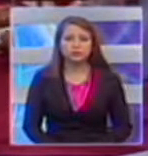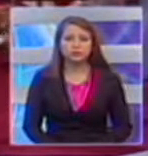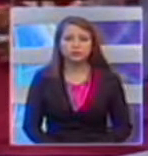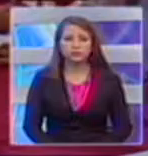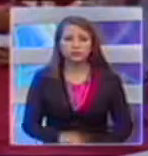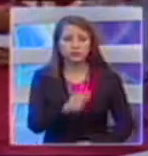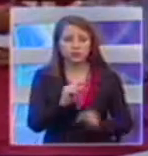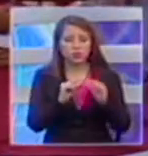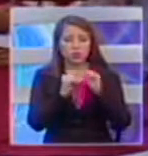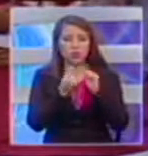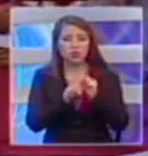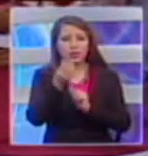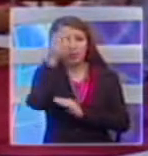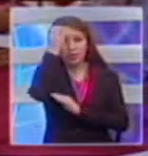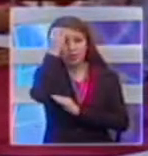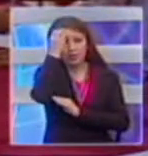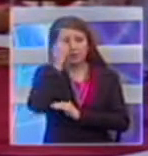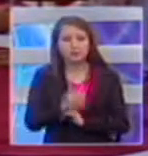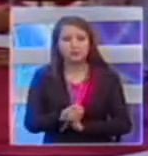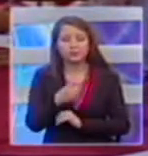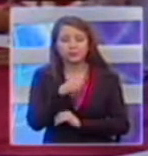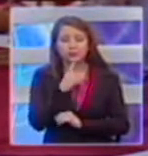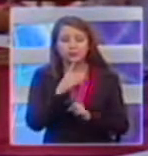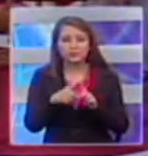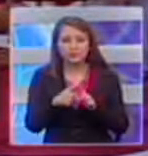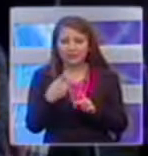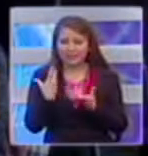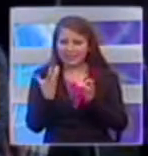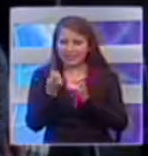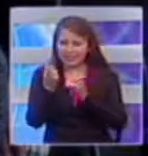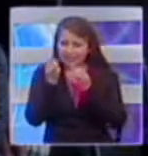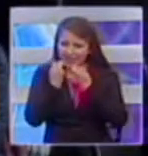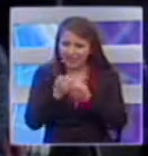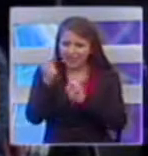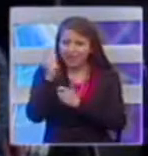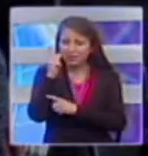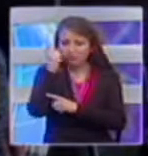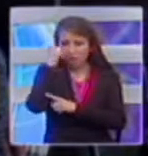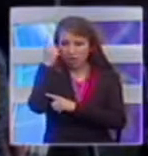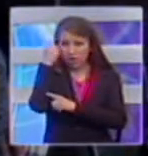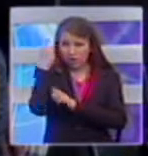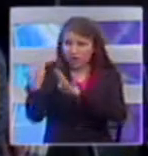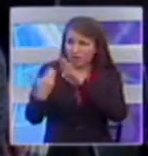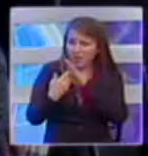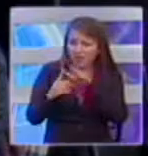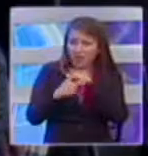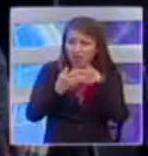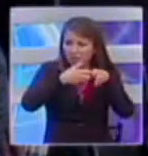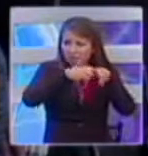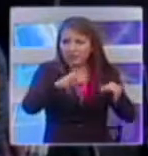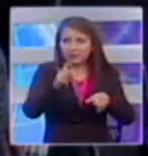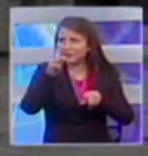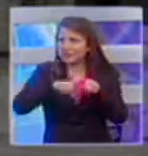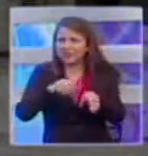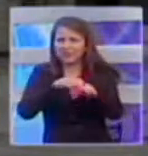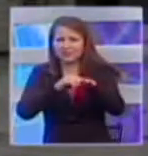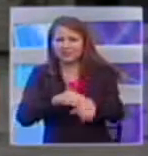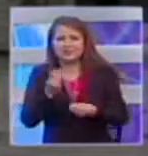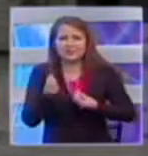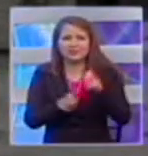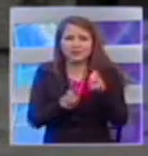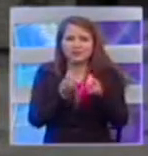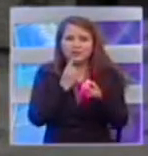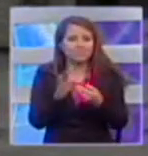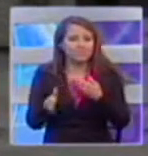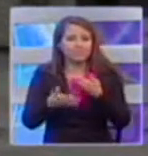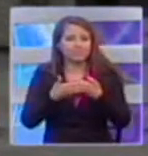En la Unión Nacional de Educadores consideran que el intento de disolución que el gobierno puso en marcha en su contra no tiene sustento, objetando el